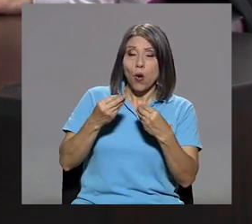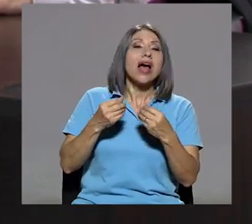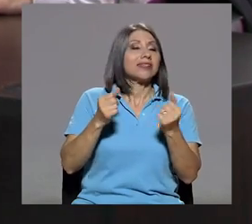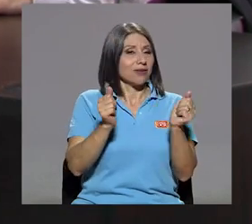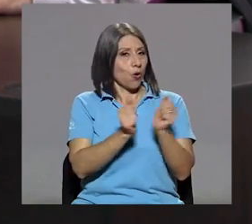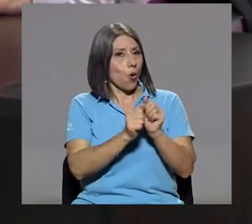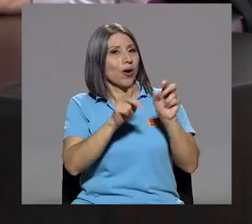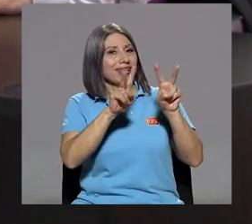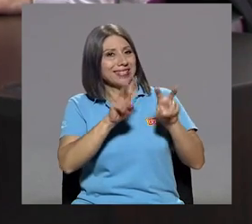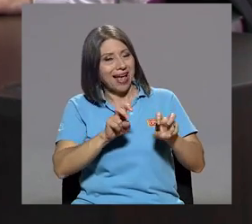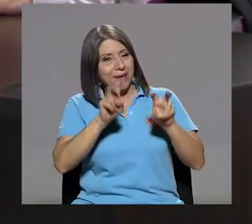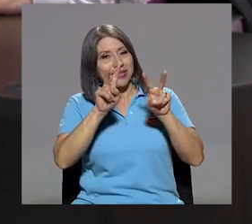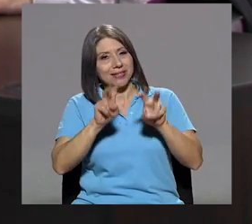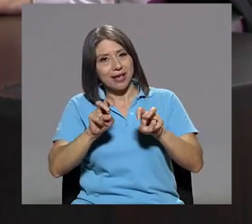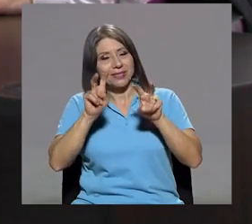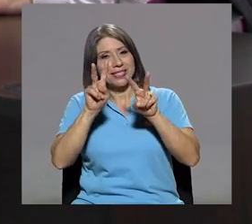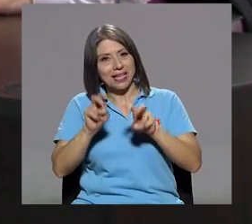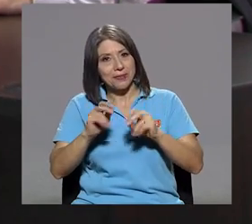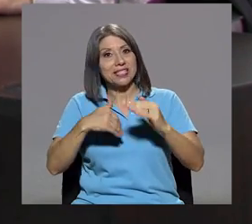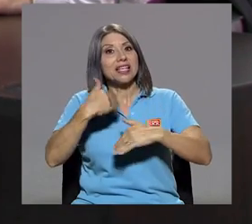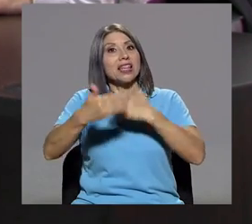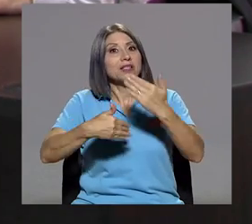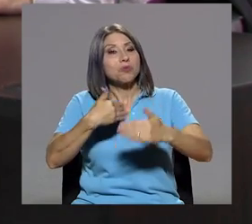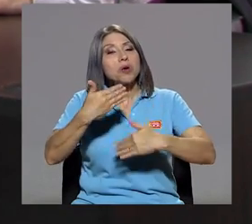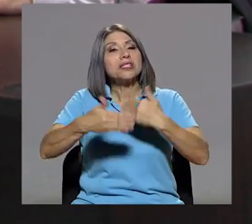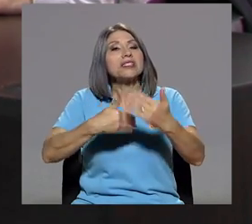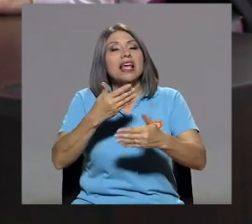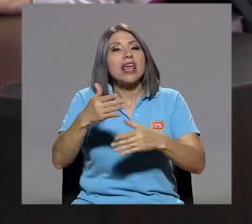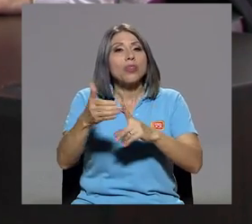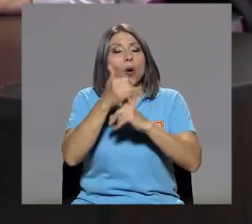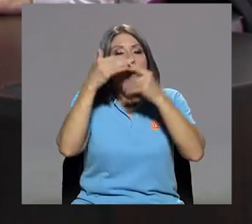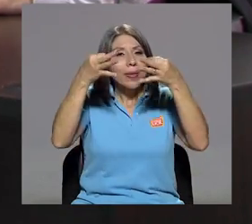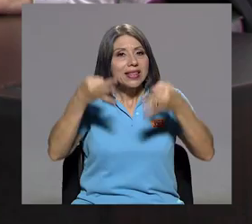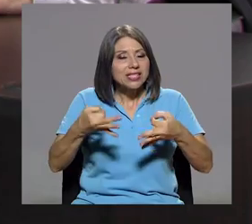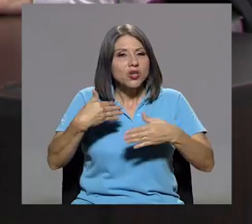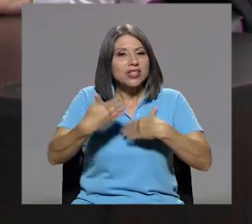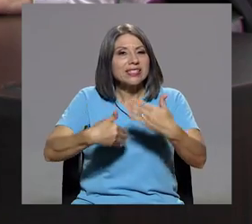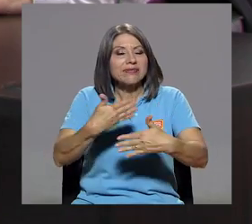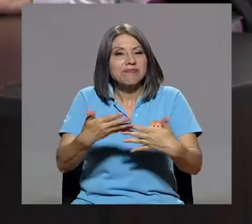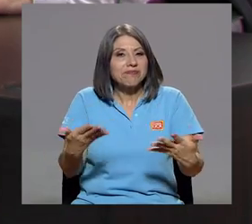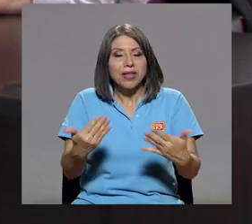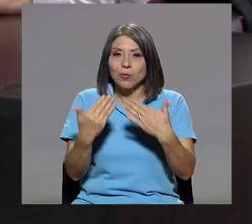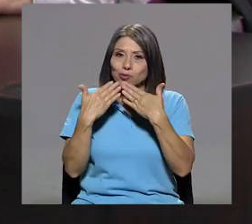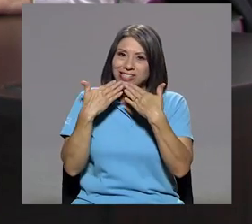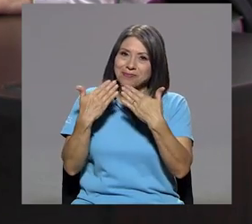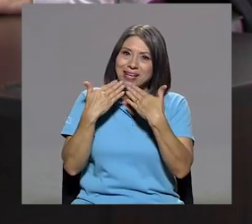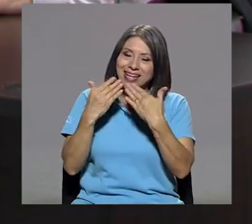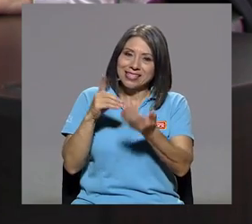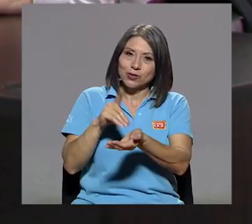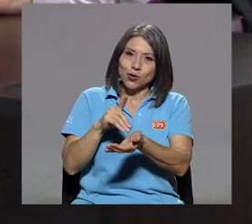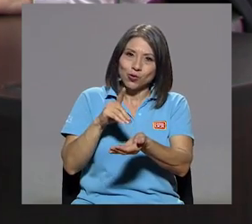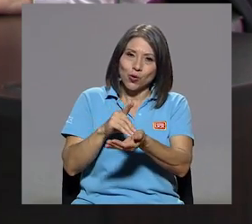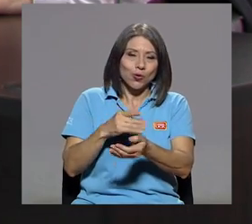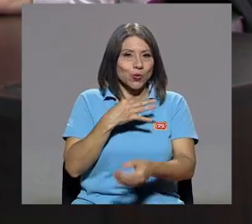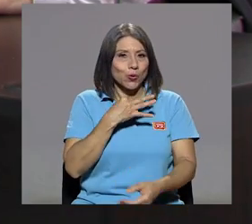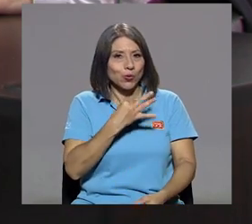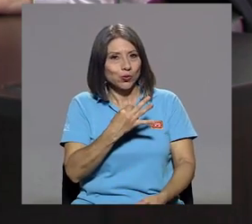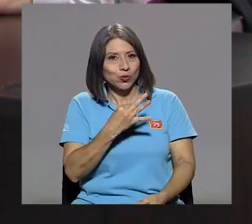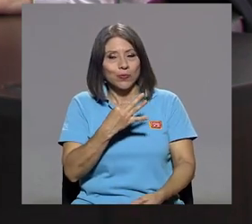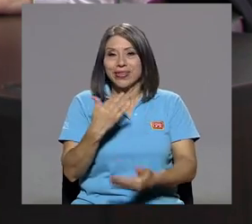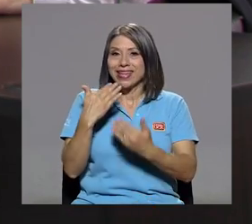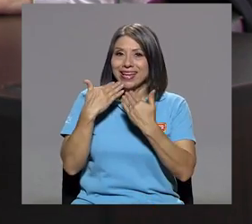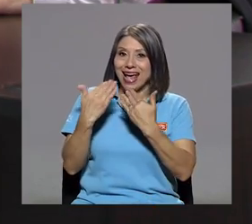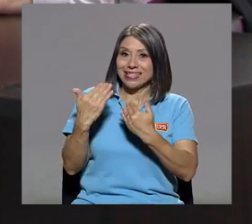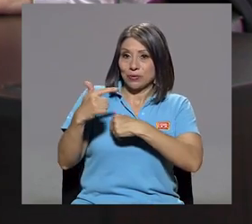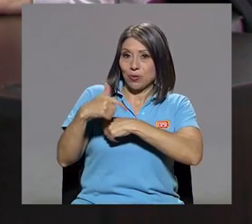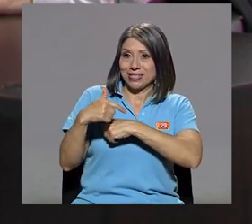se van viendo y ya después van determinando cuáles son los pasos a seguir. Correcto. Para la persona. Muchísimas gracias, doctor, por este